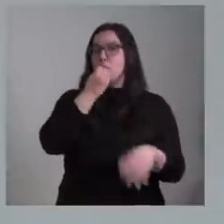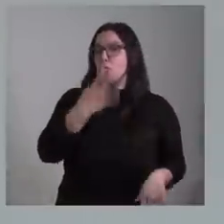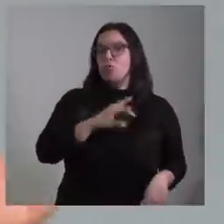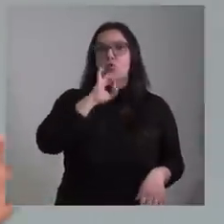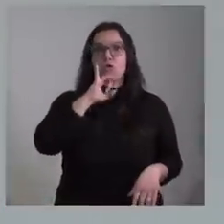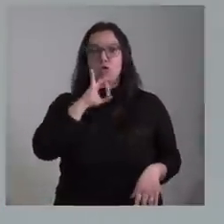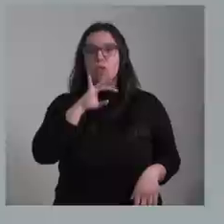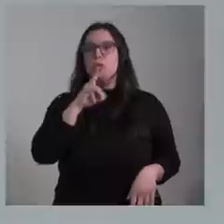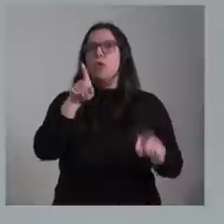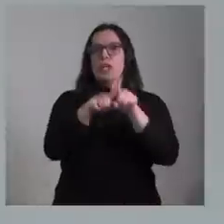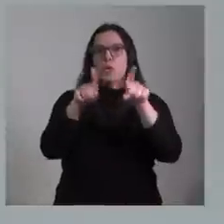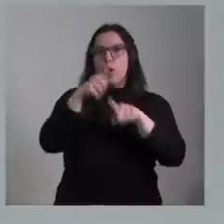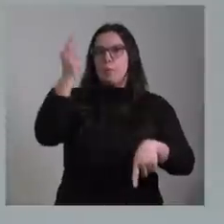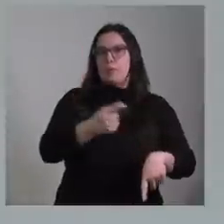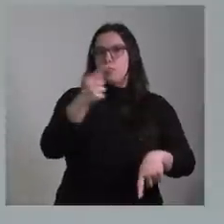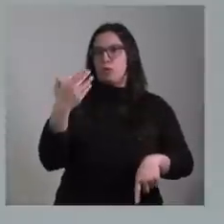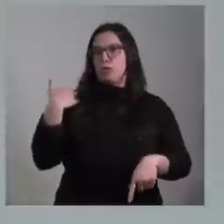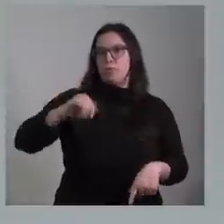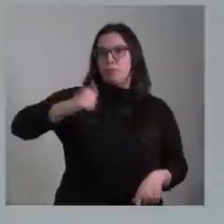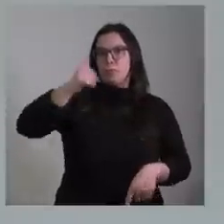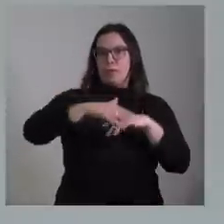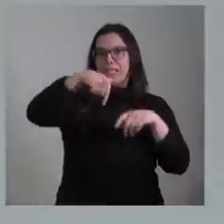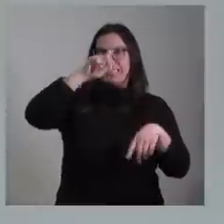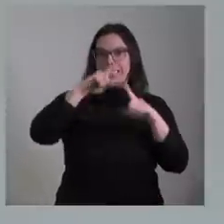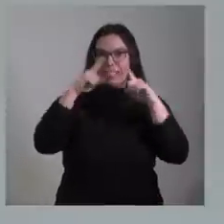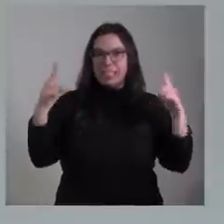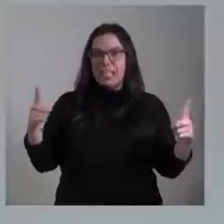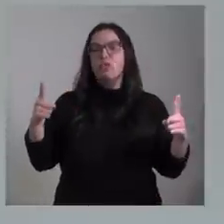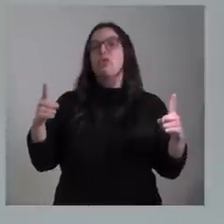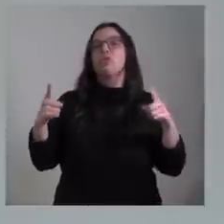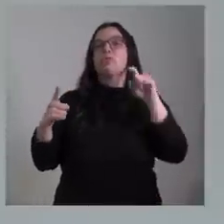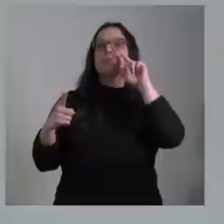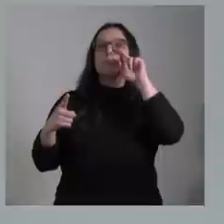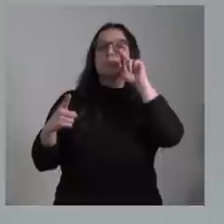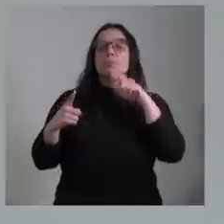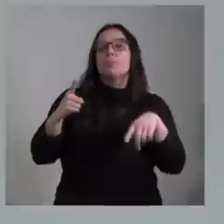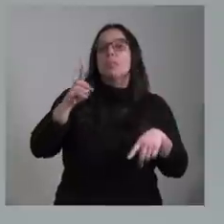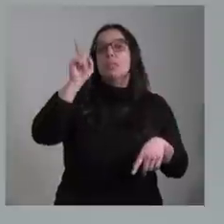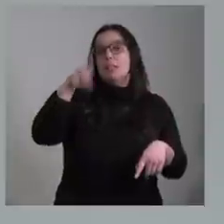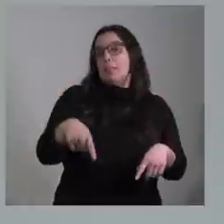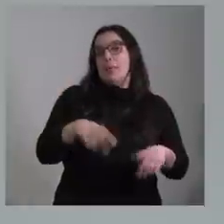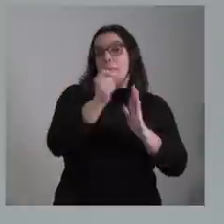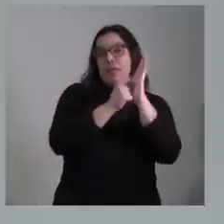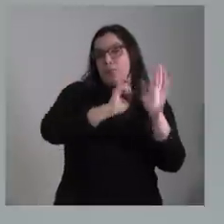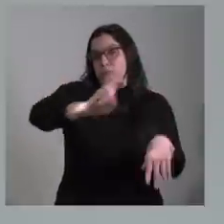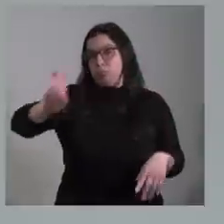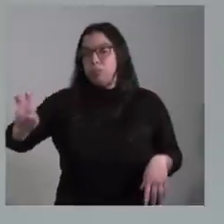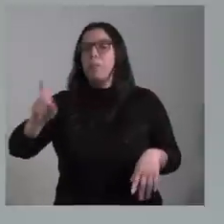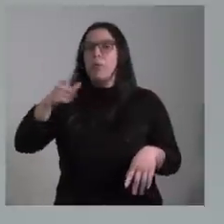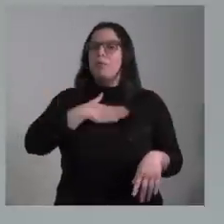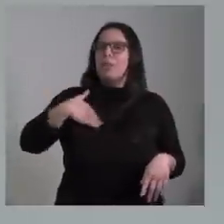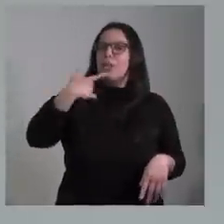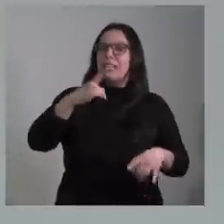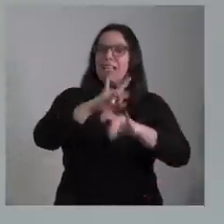los presupuestos que hemos aprobado para el ejercicio 2023 como satisfacen muchas otras medidas Pero sí me gustaría dejar Claro